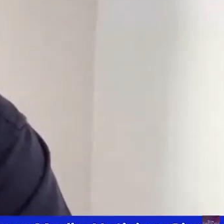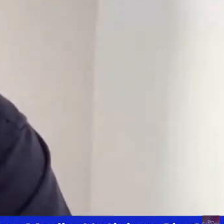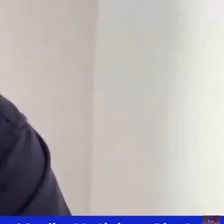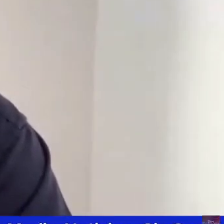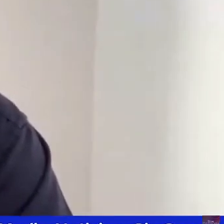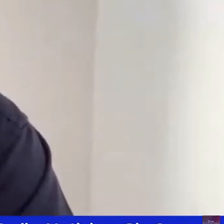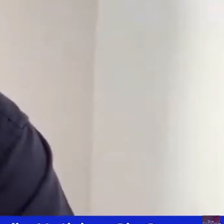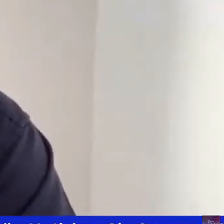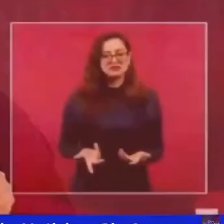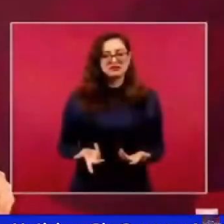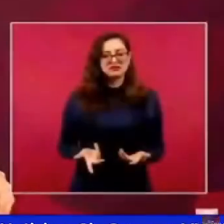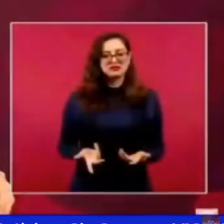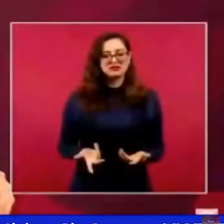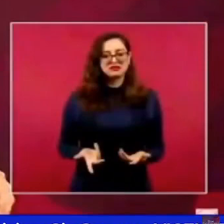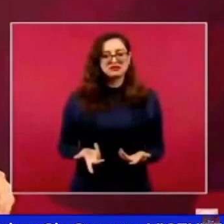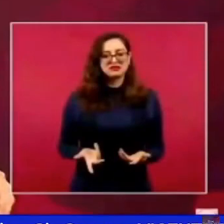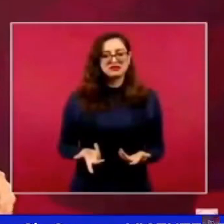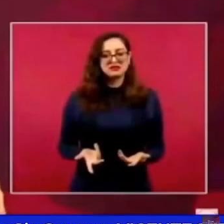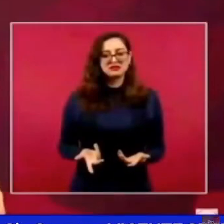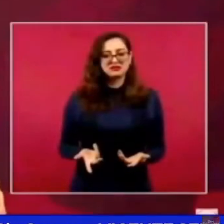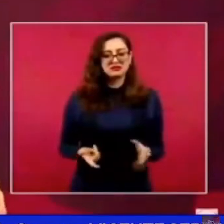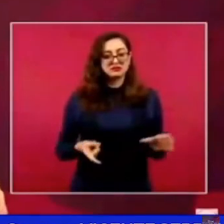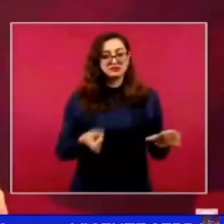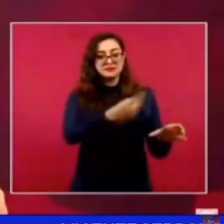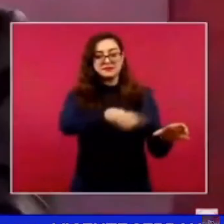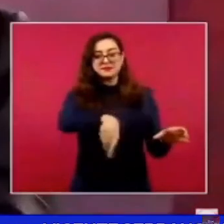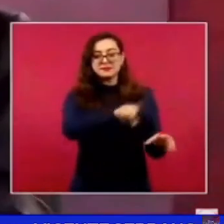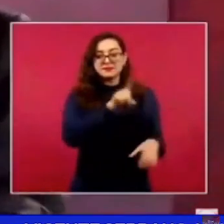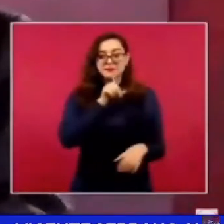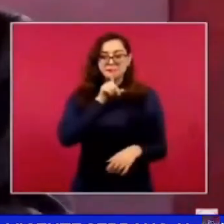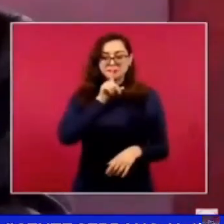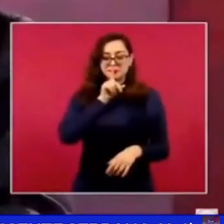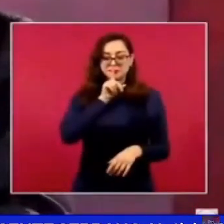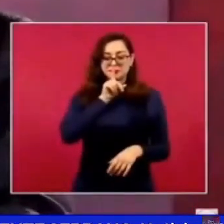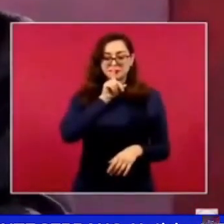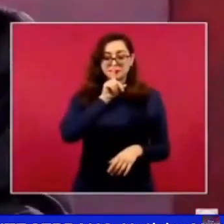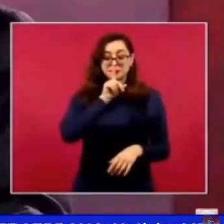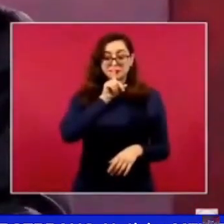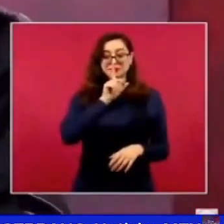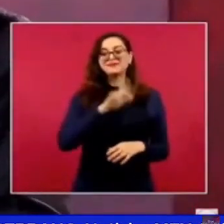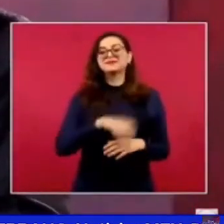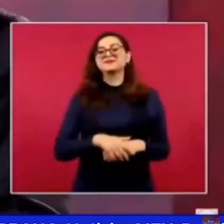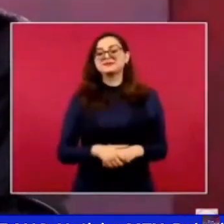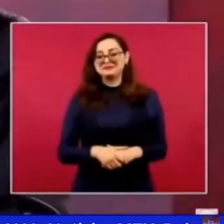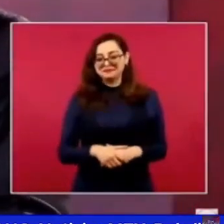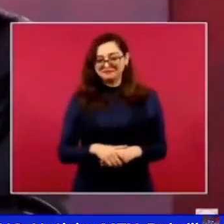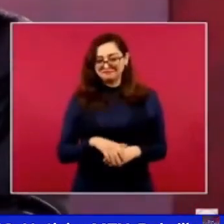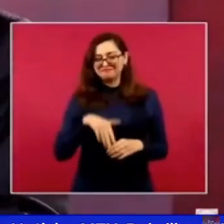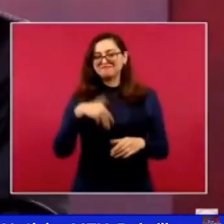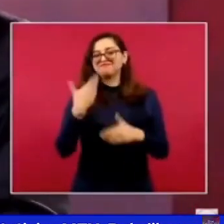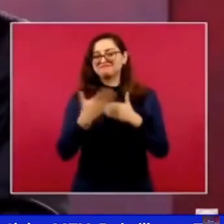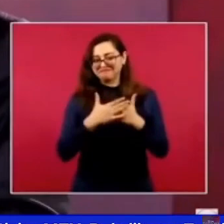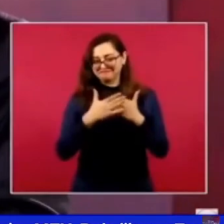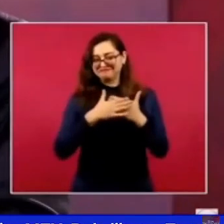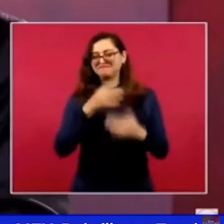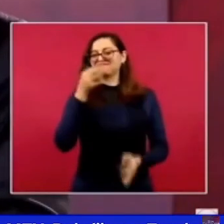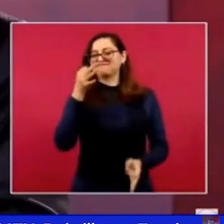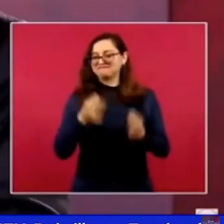dice el presidente hoy en la mañanera. Pues va a estar muy bueno, mucho, muy bueno el